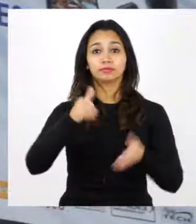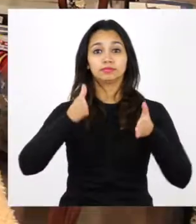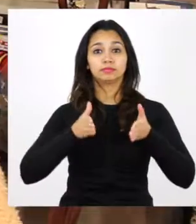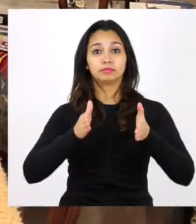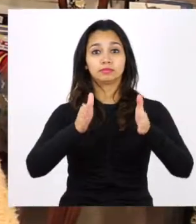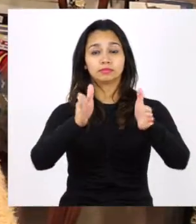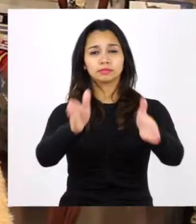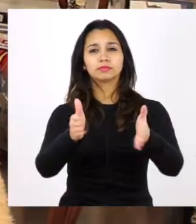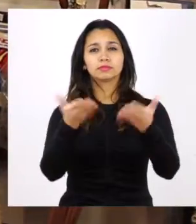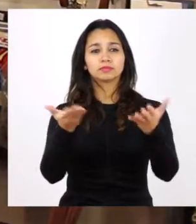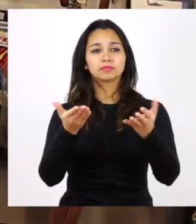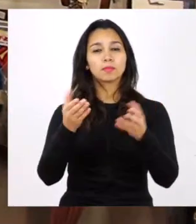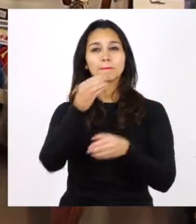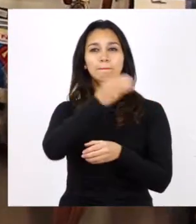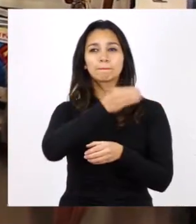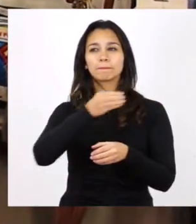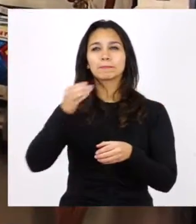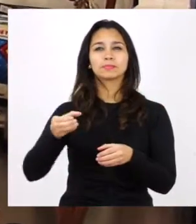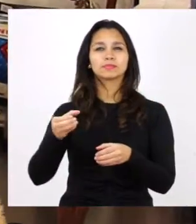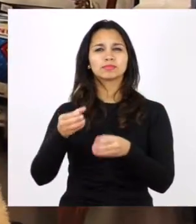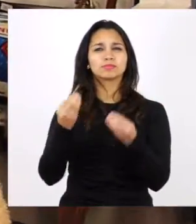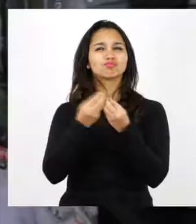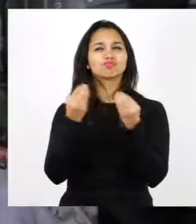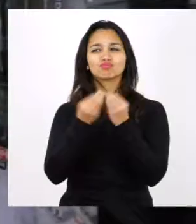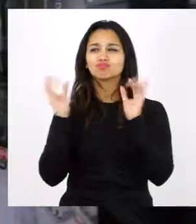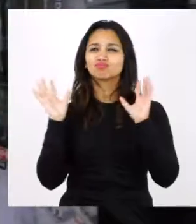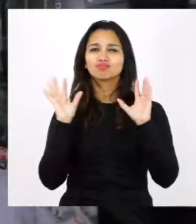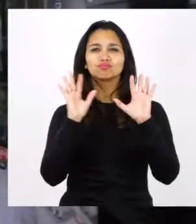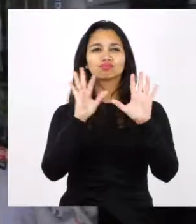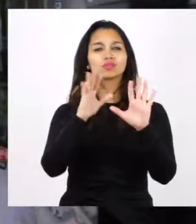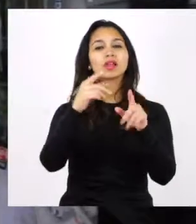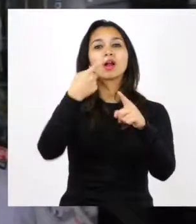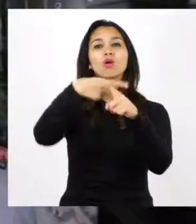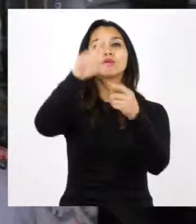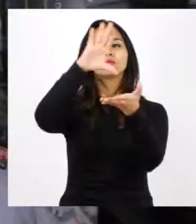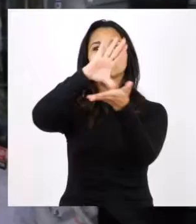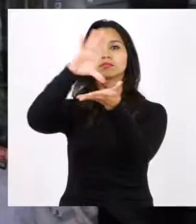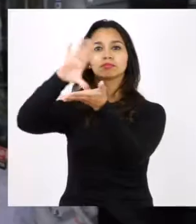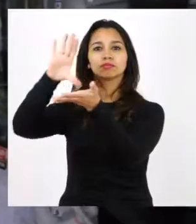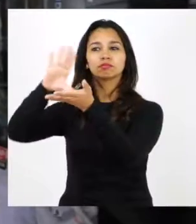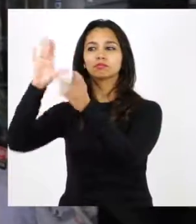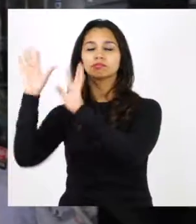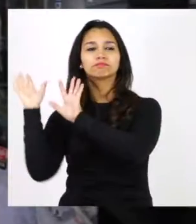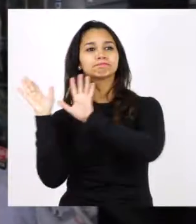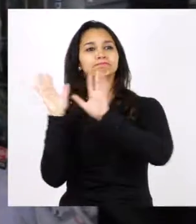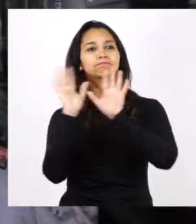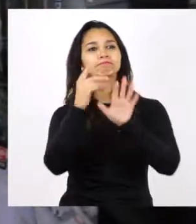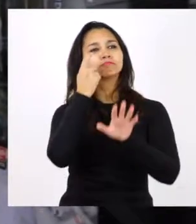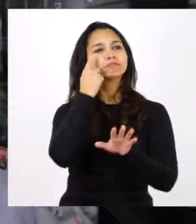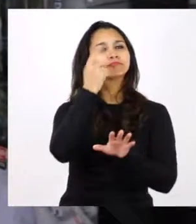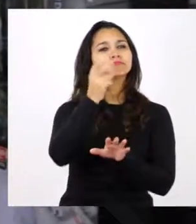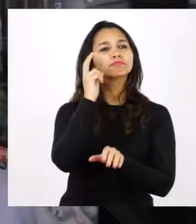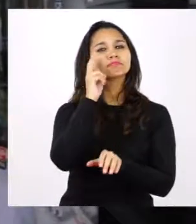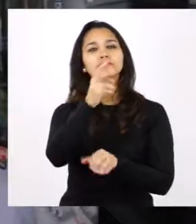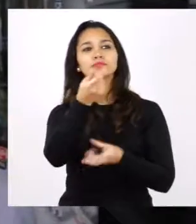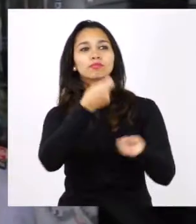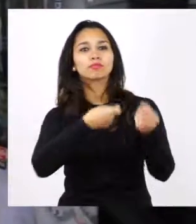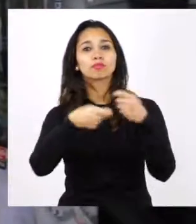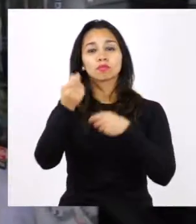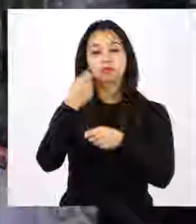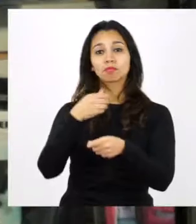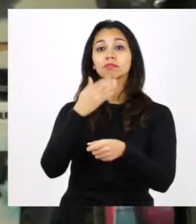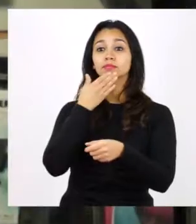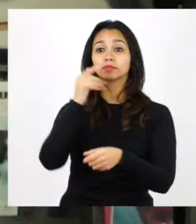Dentro del barrio es mucha gente que llega de las localidades aledañas a la ciudad, ¿ya? Es el principal mercado, bueno, y toda la